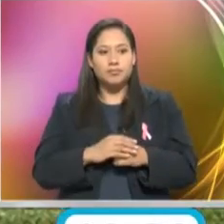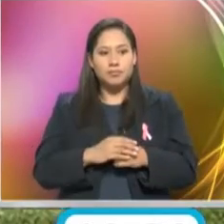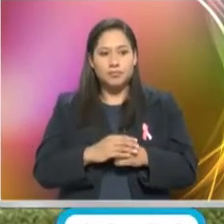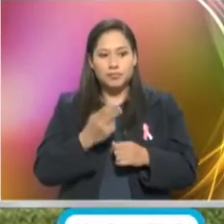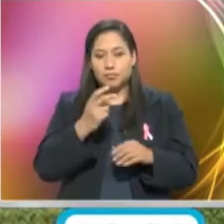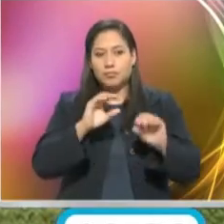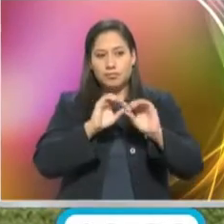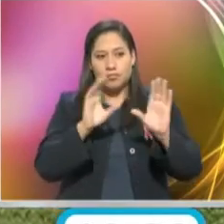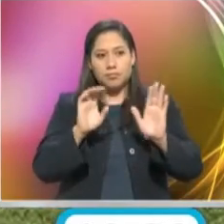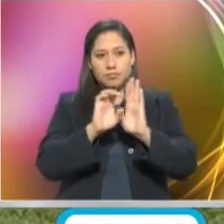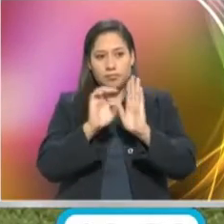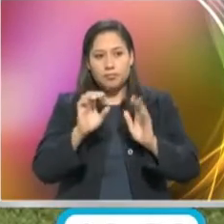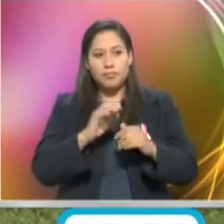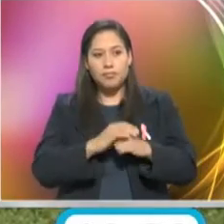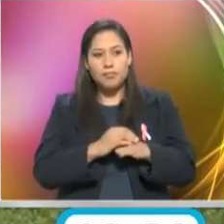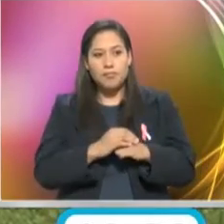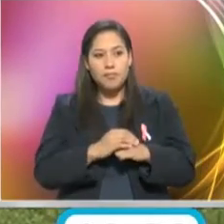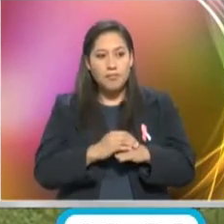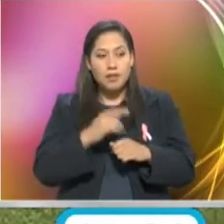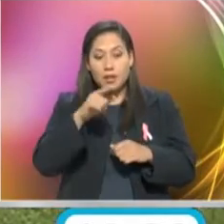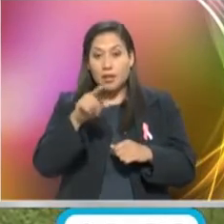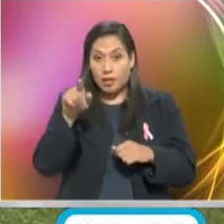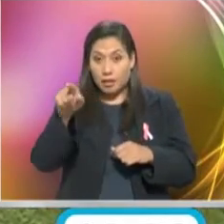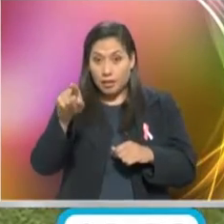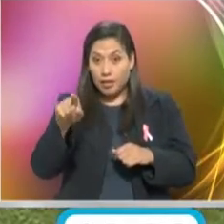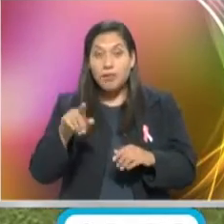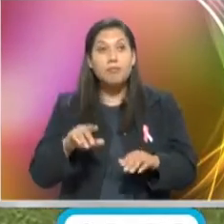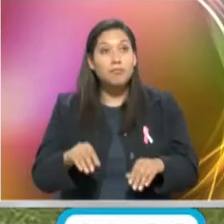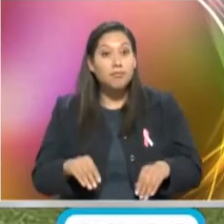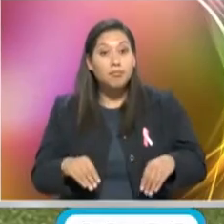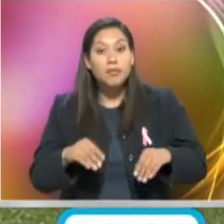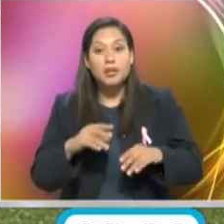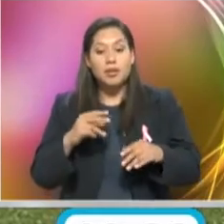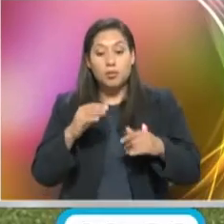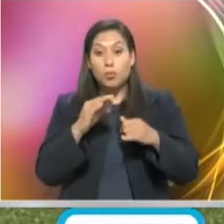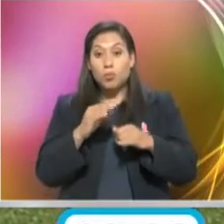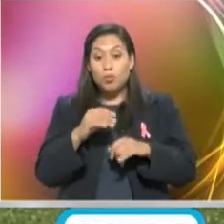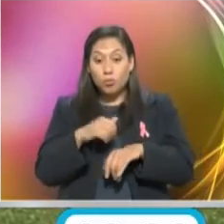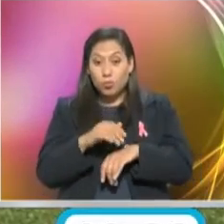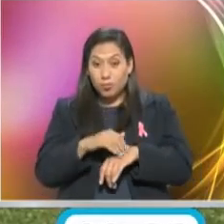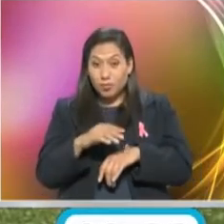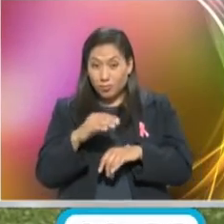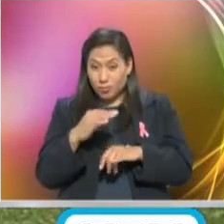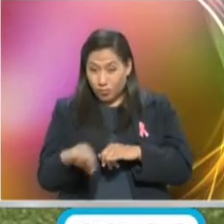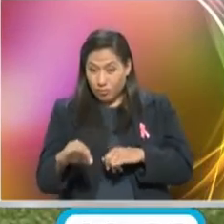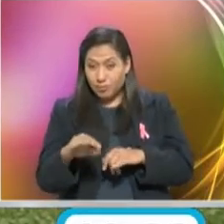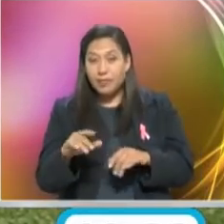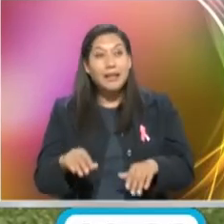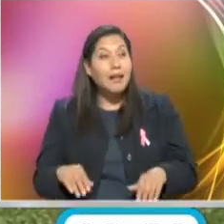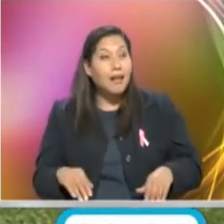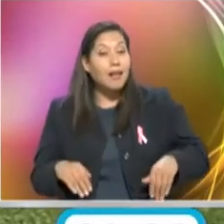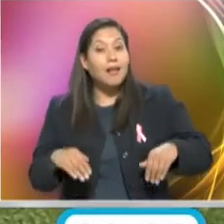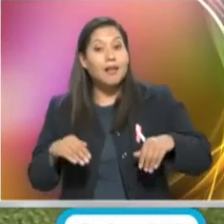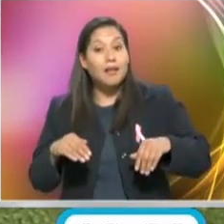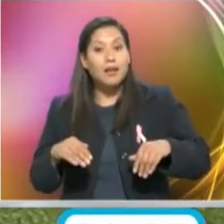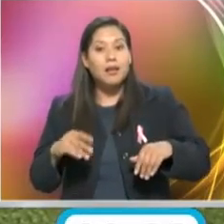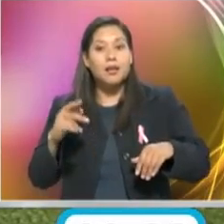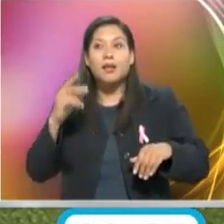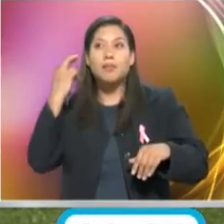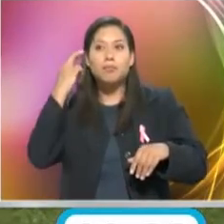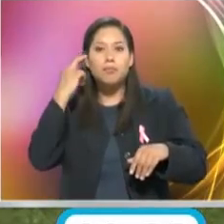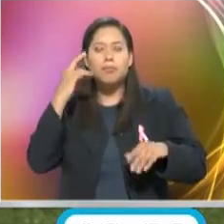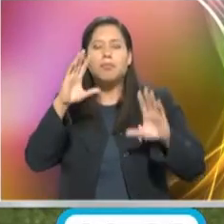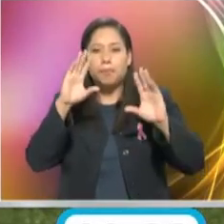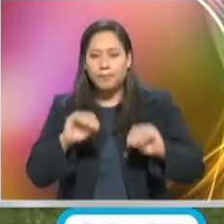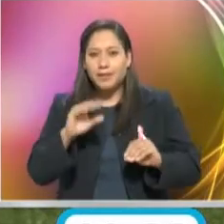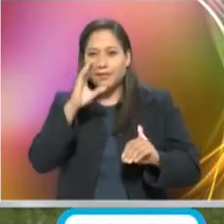esa, y que cuando ella va a pasar, éramos el último número en pasar, y pues el sonido se